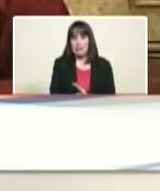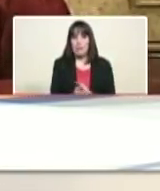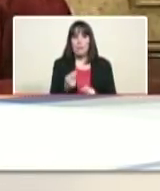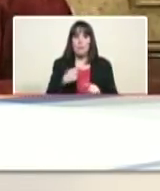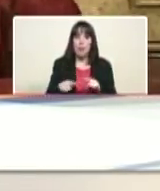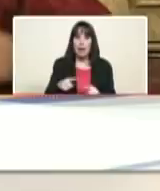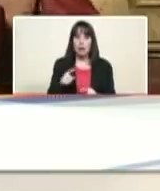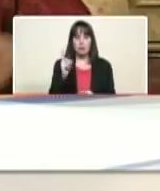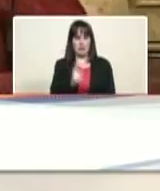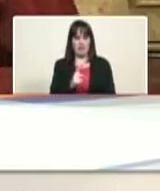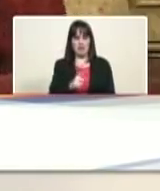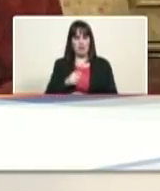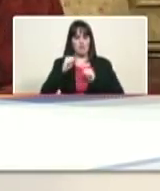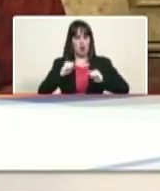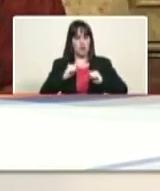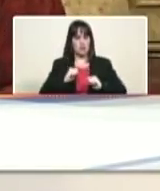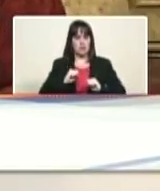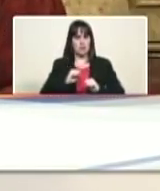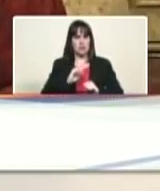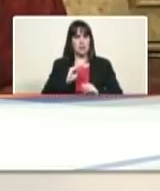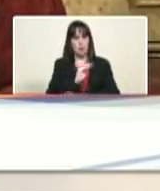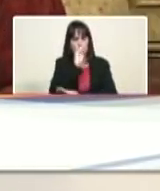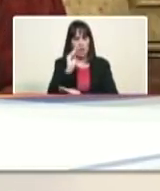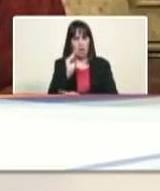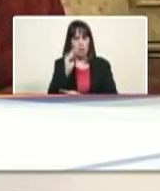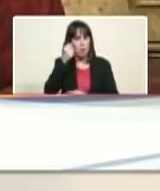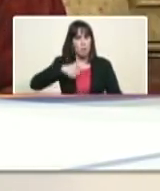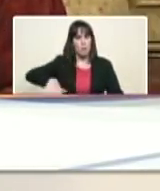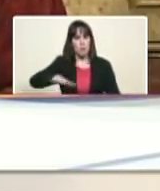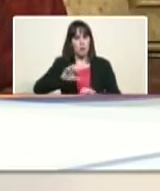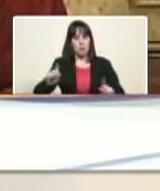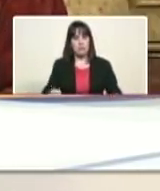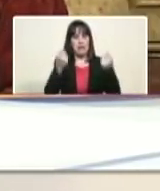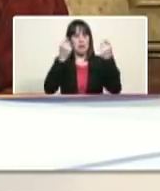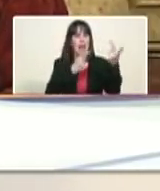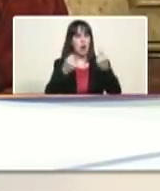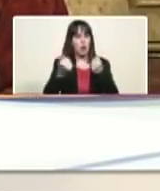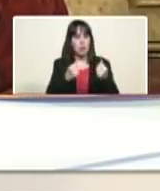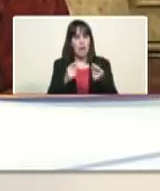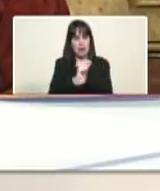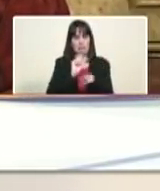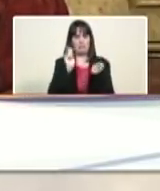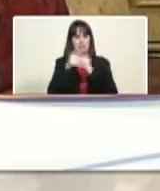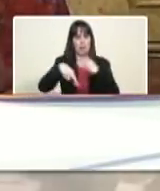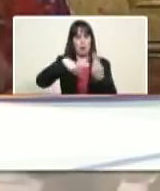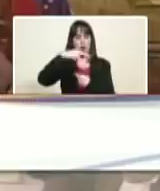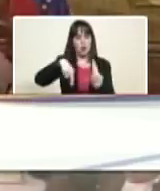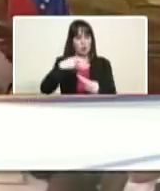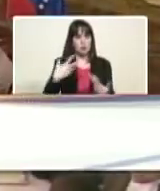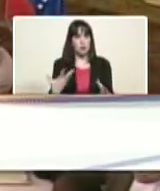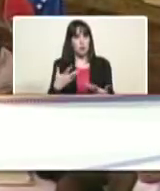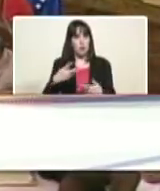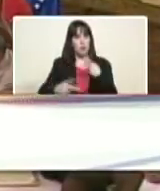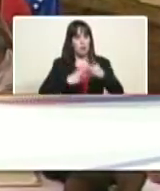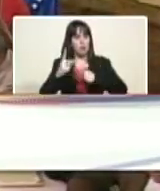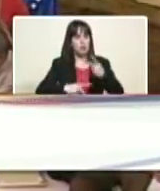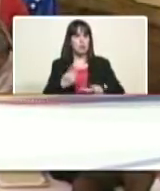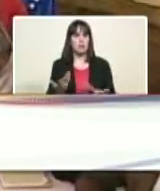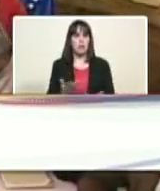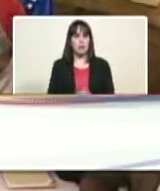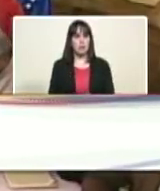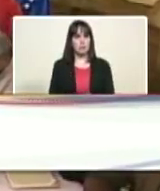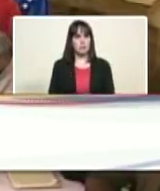adelante en un programa de recuperación que signifique retomar el rumbo de la revolución económica productiva del socialismo